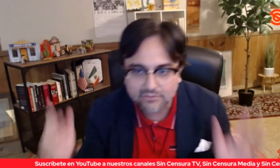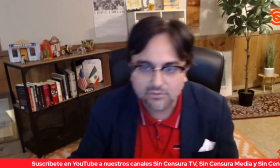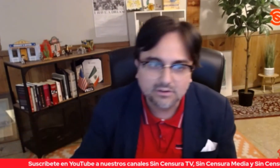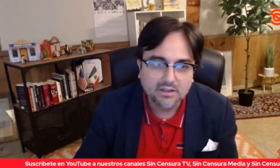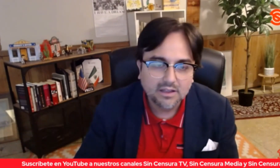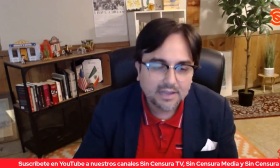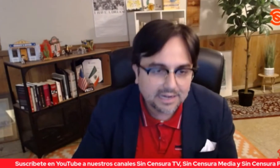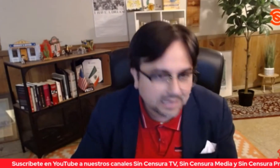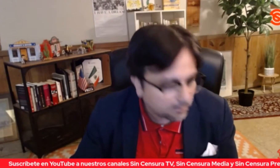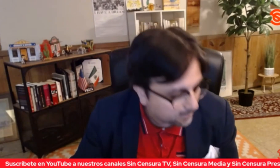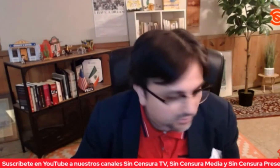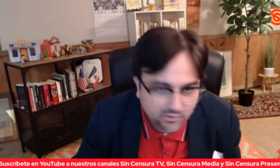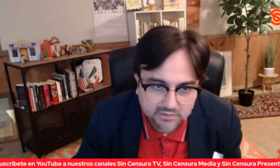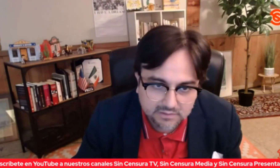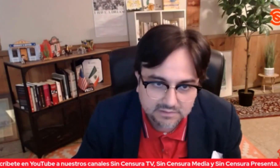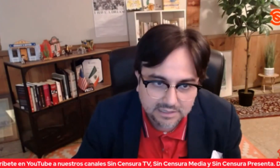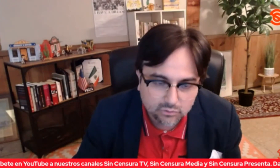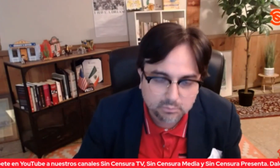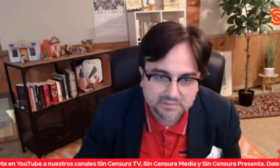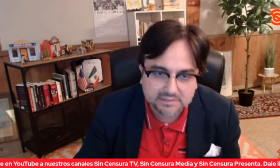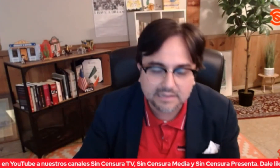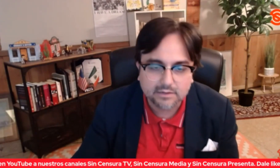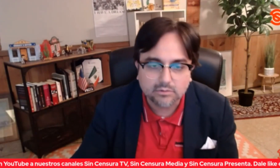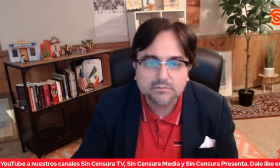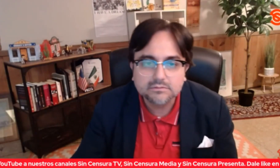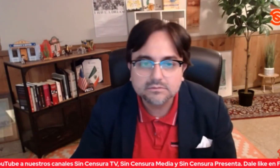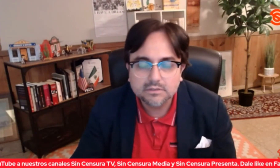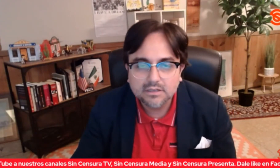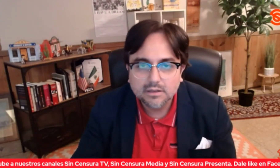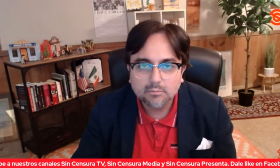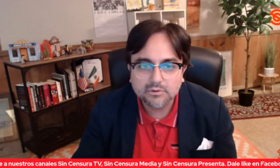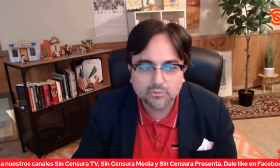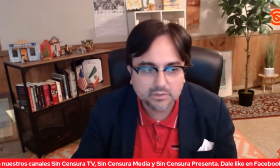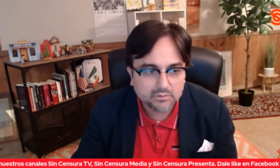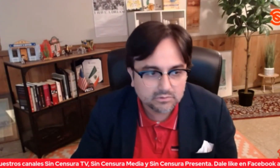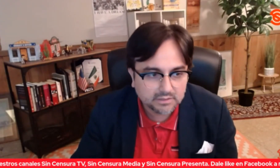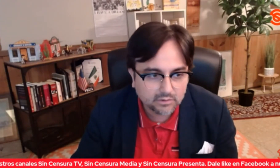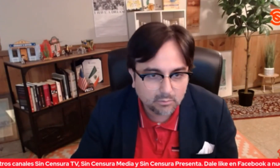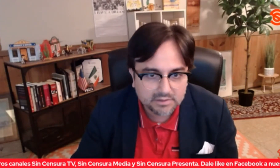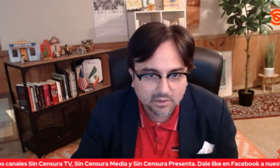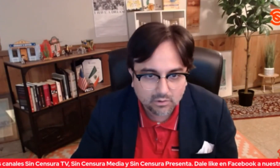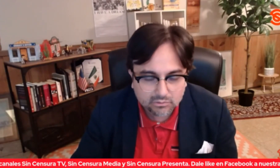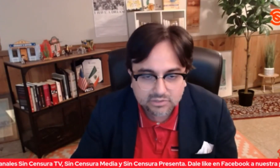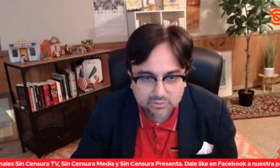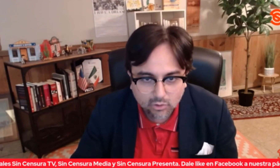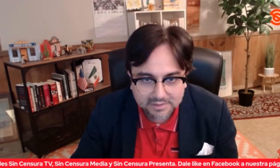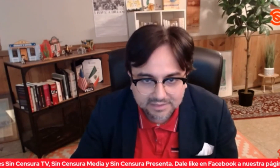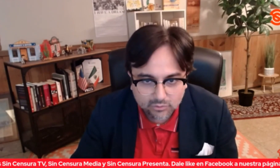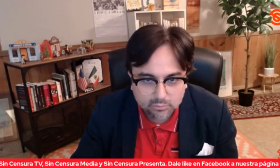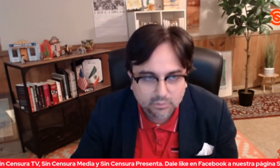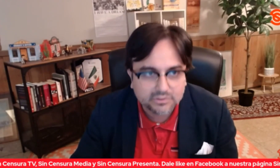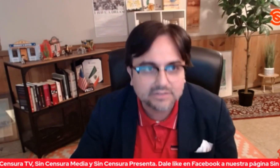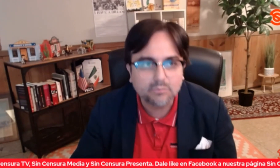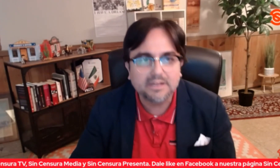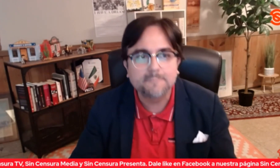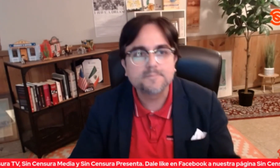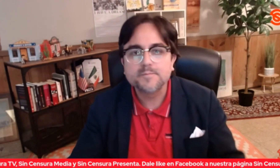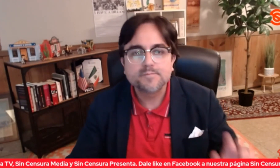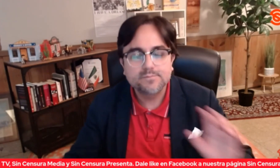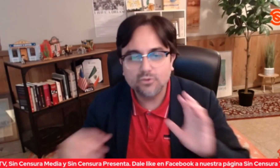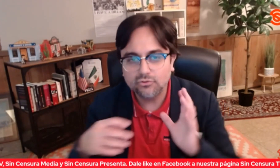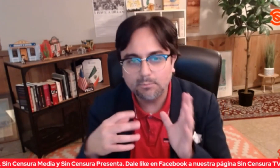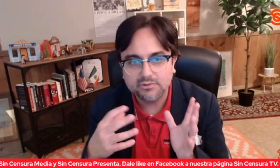todo caso, el campeón de los asesinatos pues es Calderón, puesto que en su sexenio aumentaron en un 192%. Y